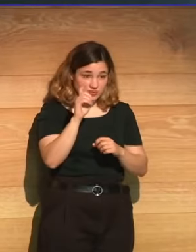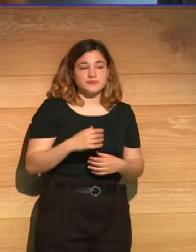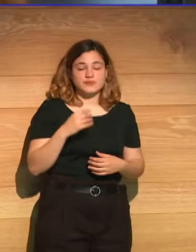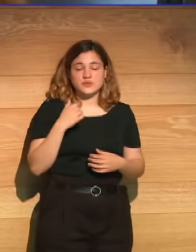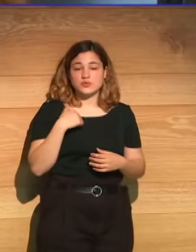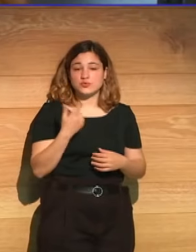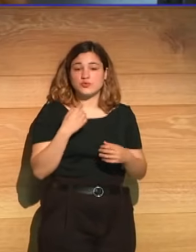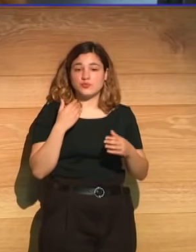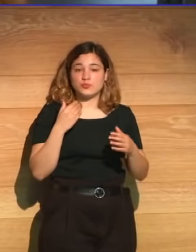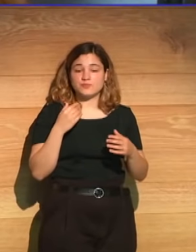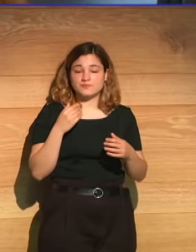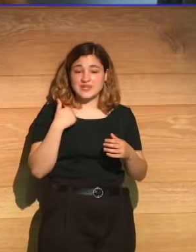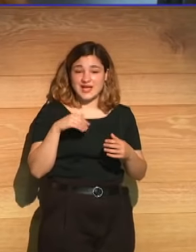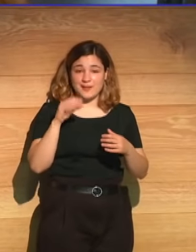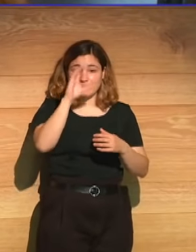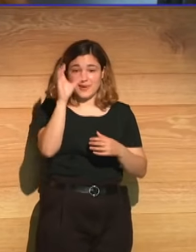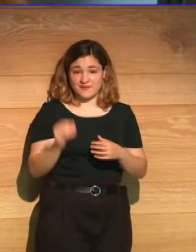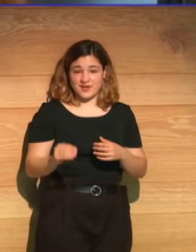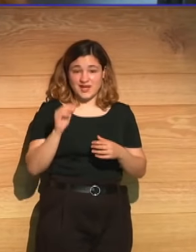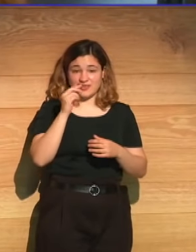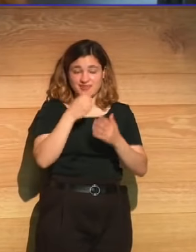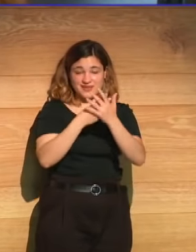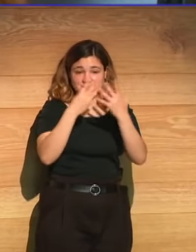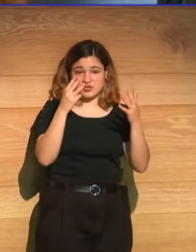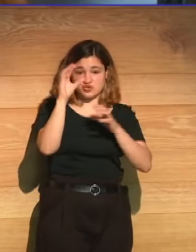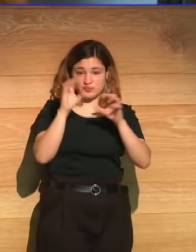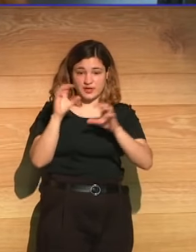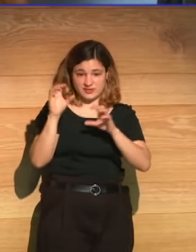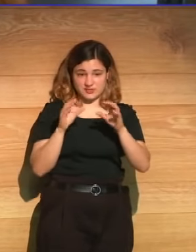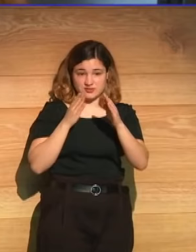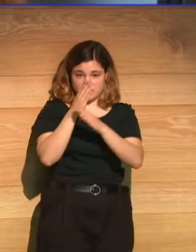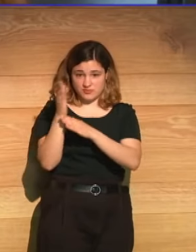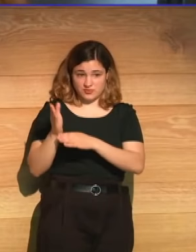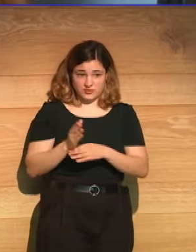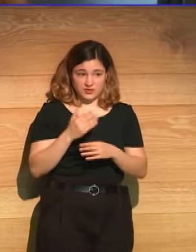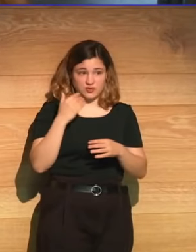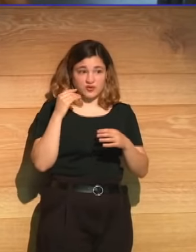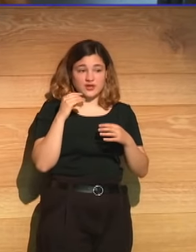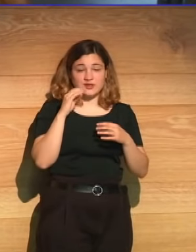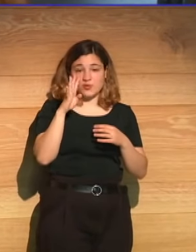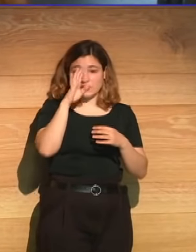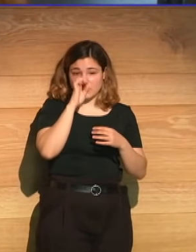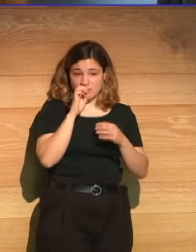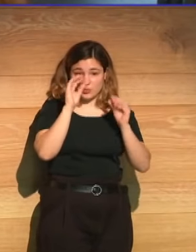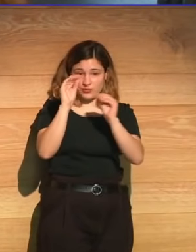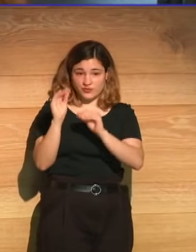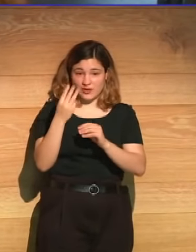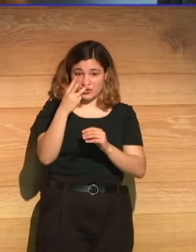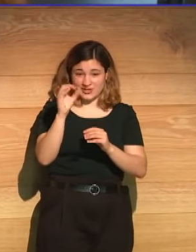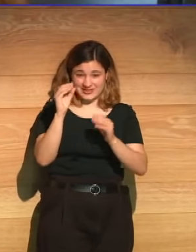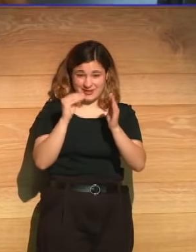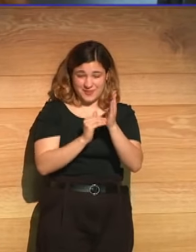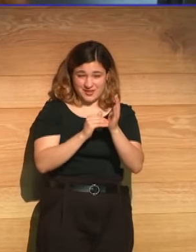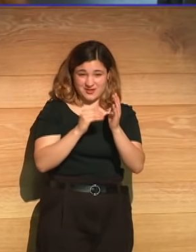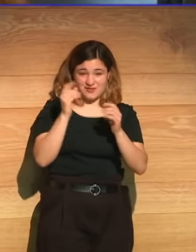futuro estamos ya en 18 países en África y hemos formado en los 4 años de historia de Profuturo a cerca de 30.000 docentes,